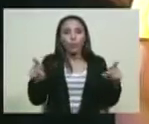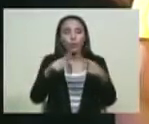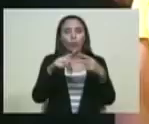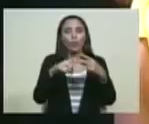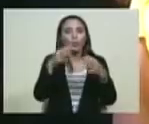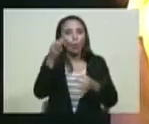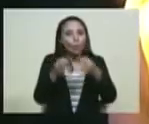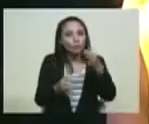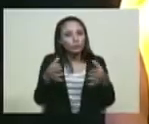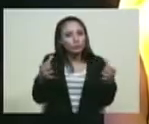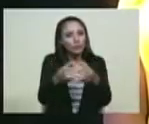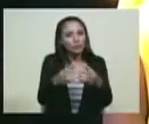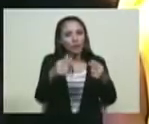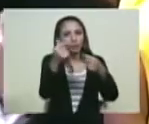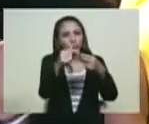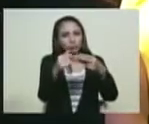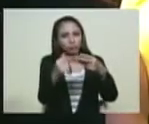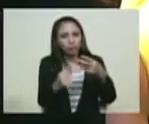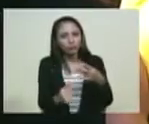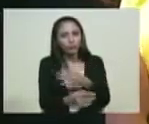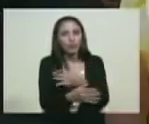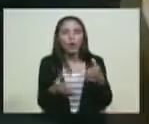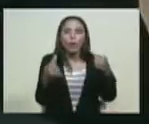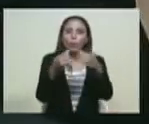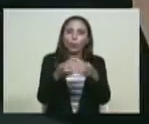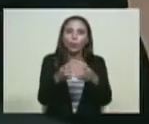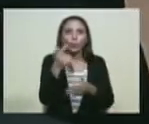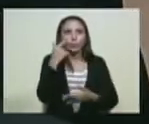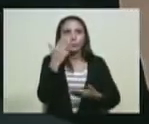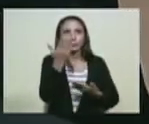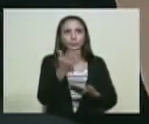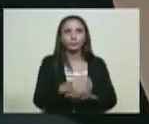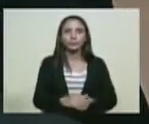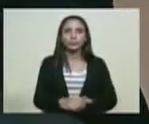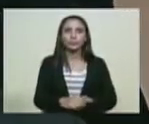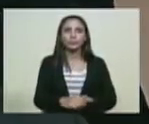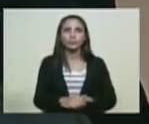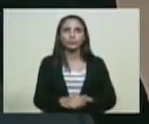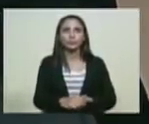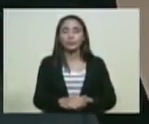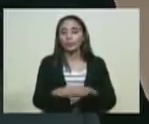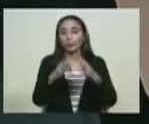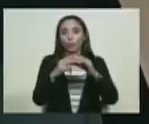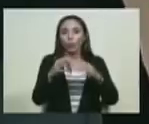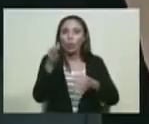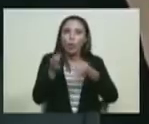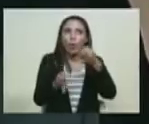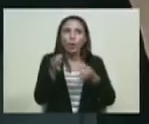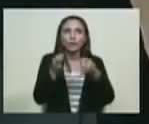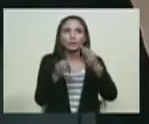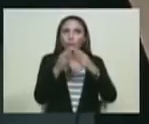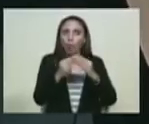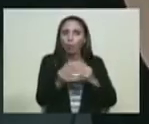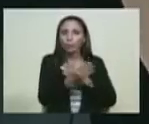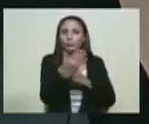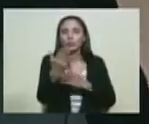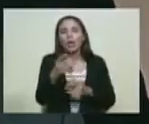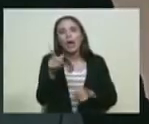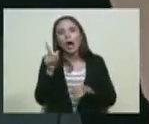particularmente, el TCJ, su presidente Michael Moreno y todos los jueces de la República, desde el más